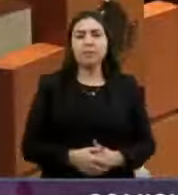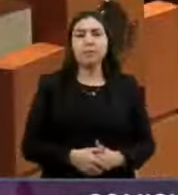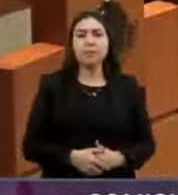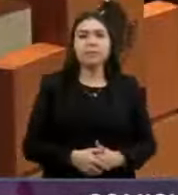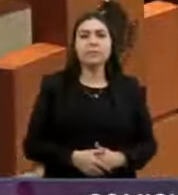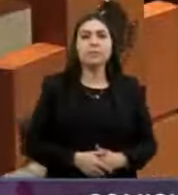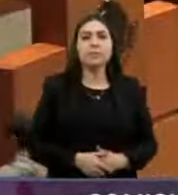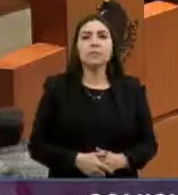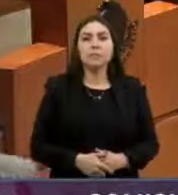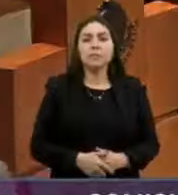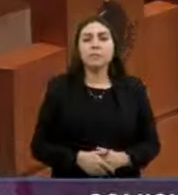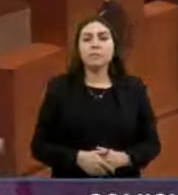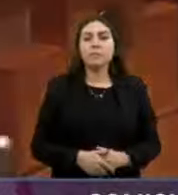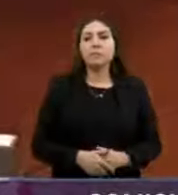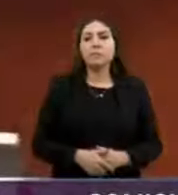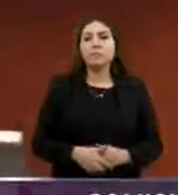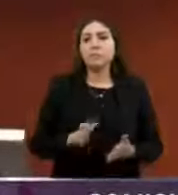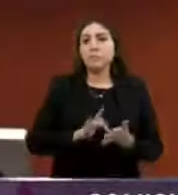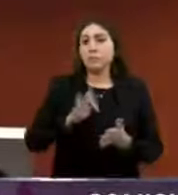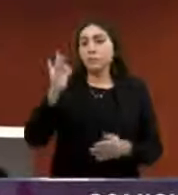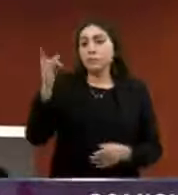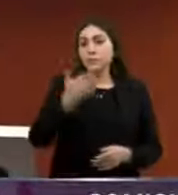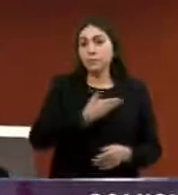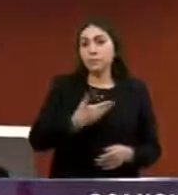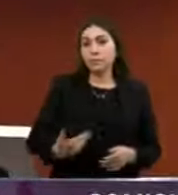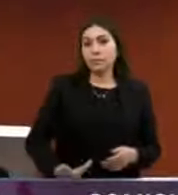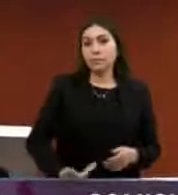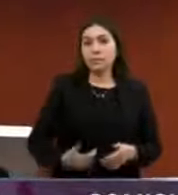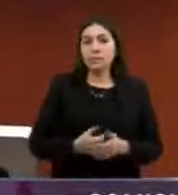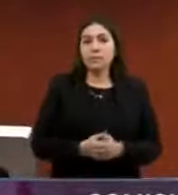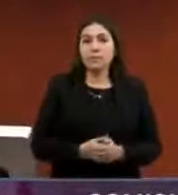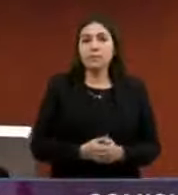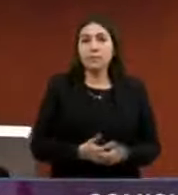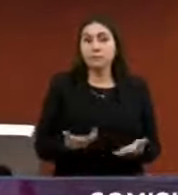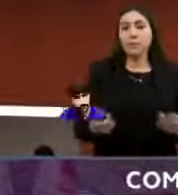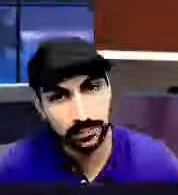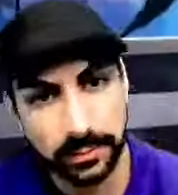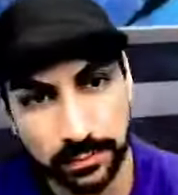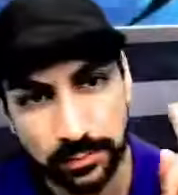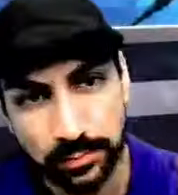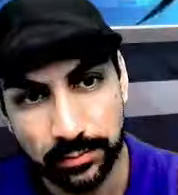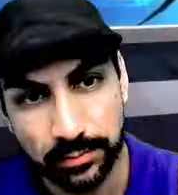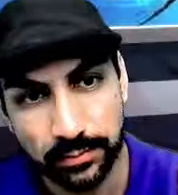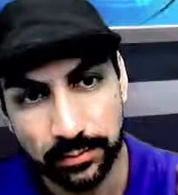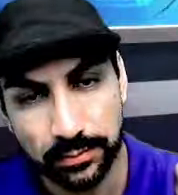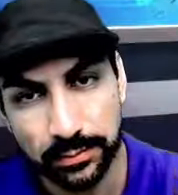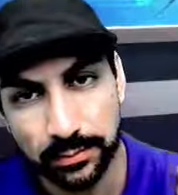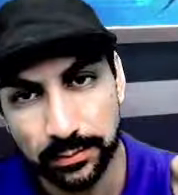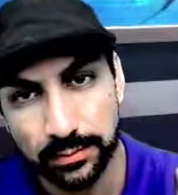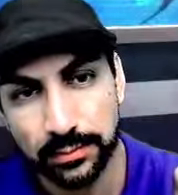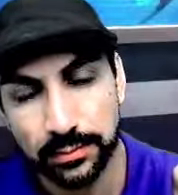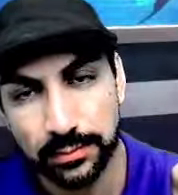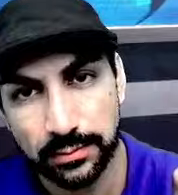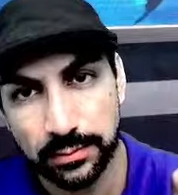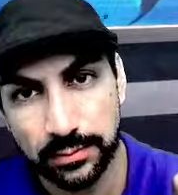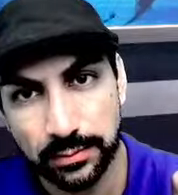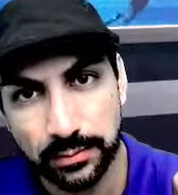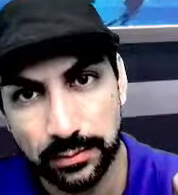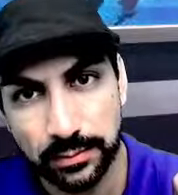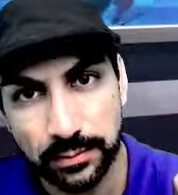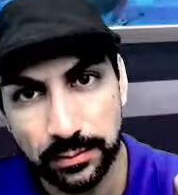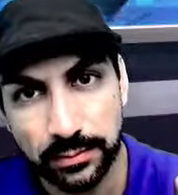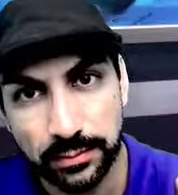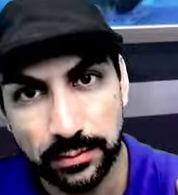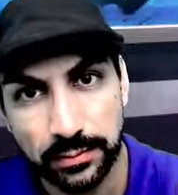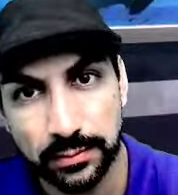Gracias, presidenta. Bueno, pues aquí hay quienes dicen que tenemos que llorar por algunas